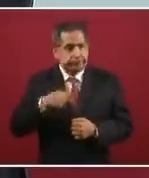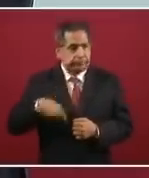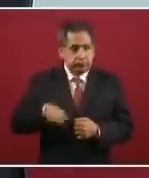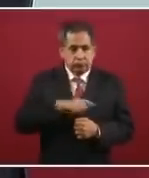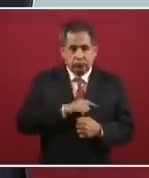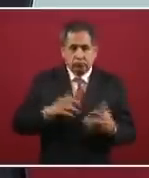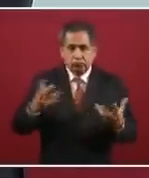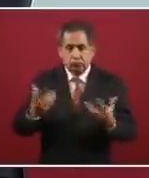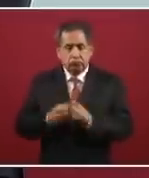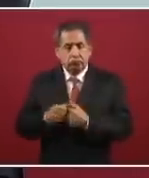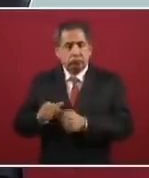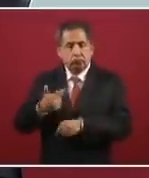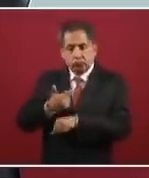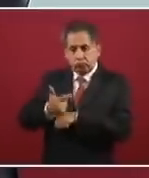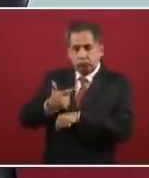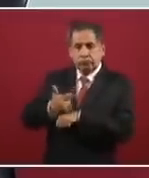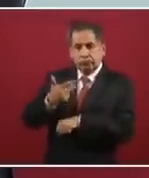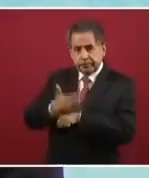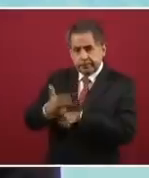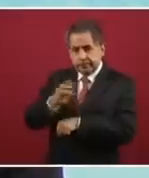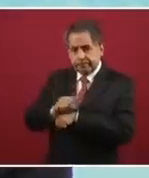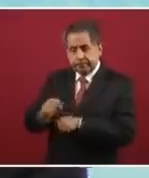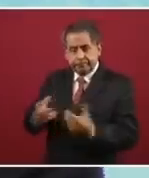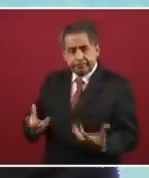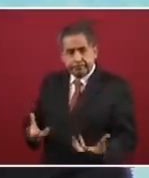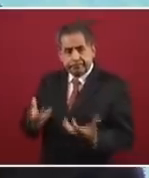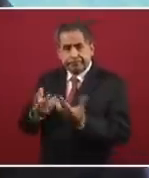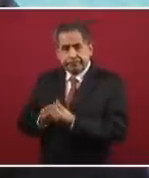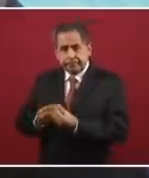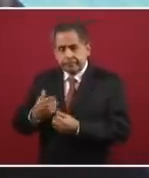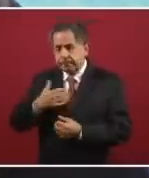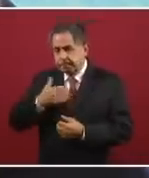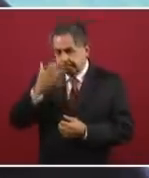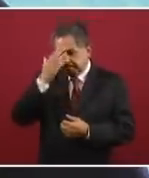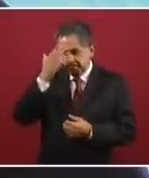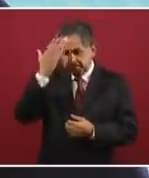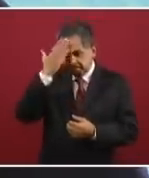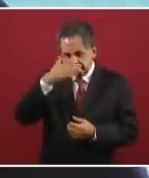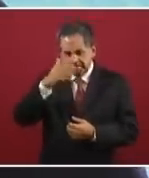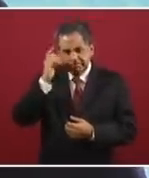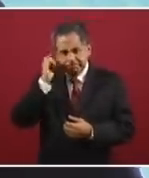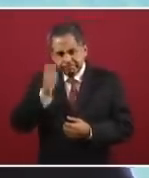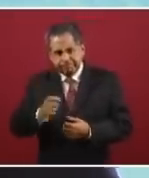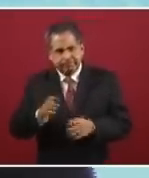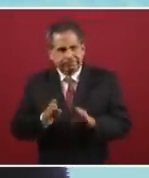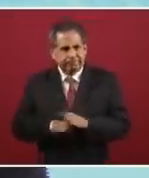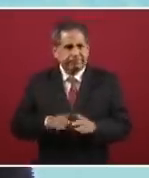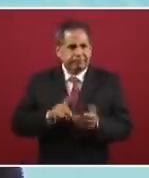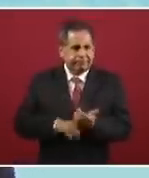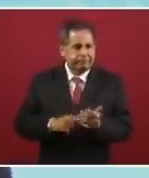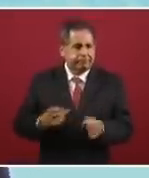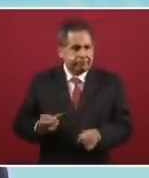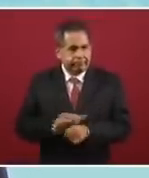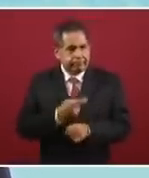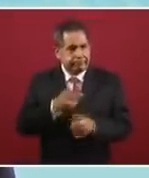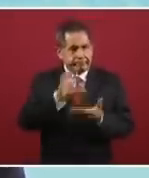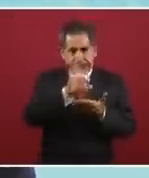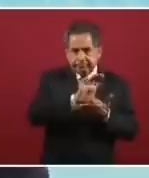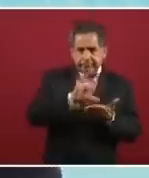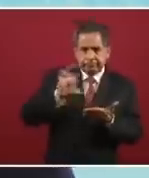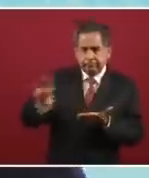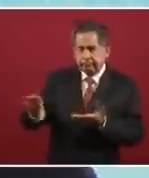con Guatemala, Honduras y El Salvador y conocer cuál es el grado de avance que tienen los recursos que se comprometieron para